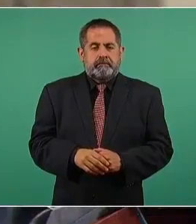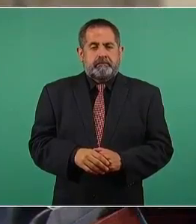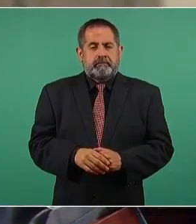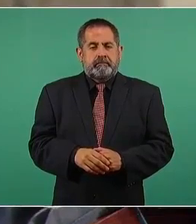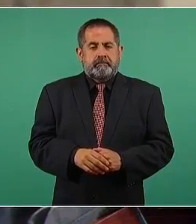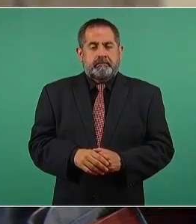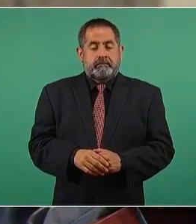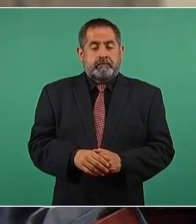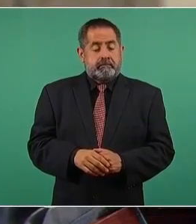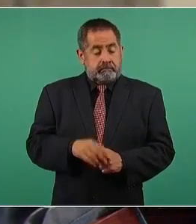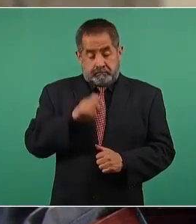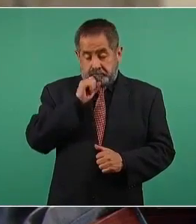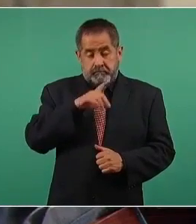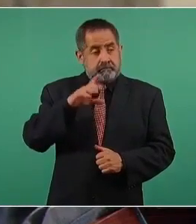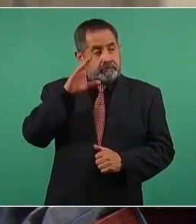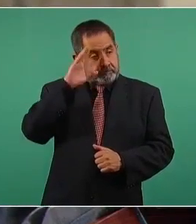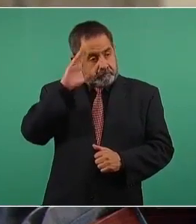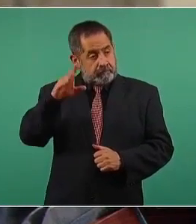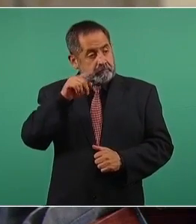Un saludo